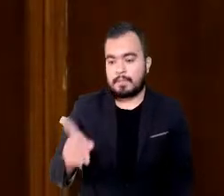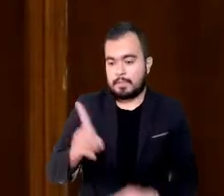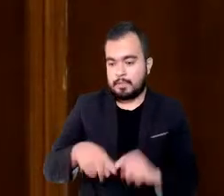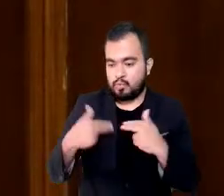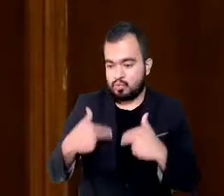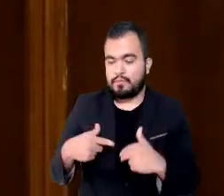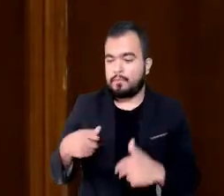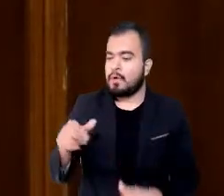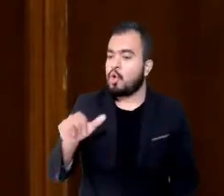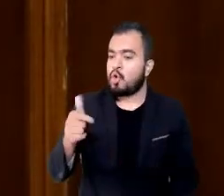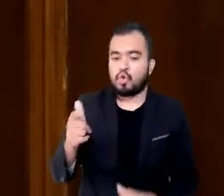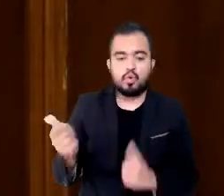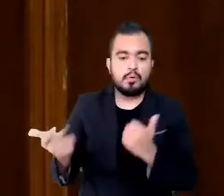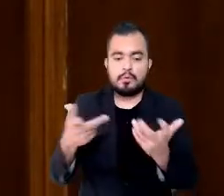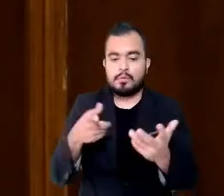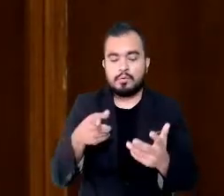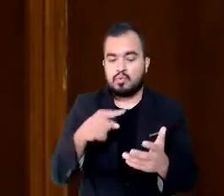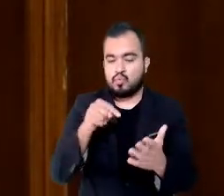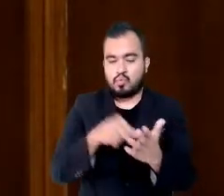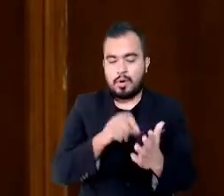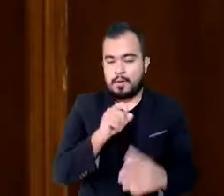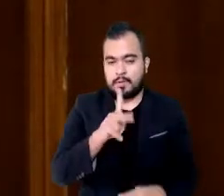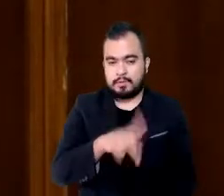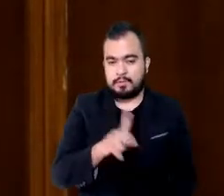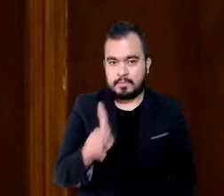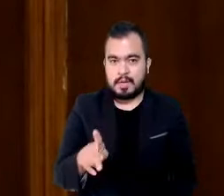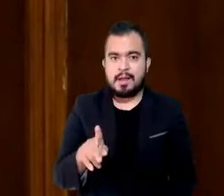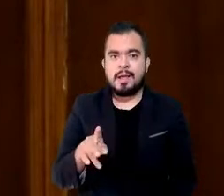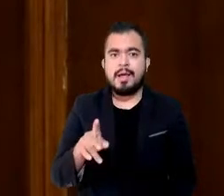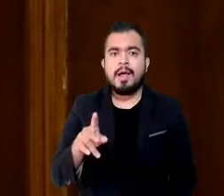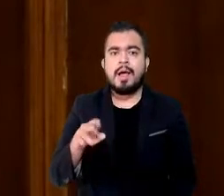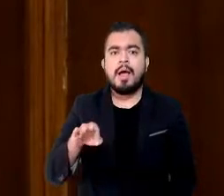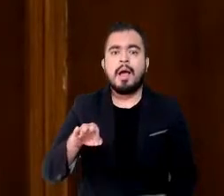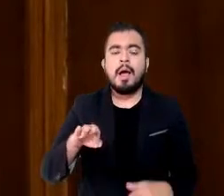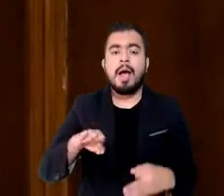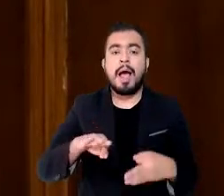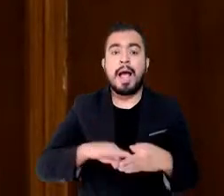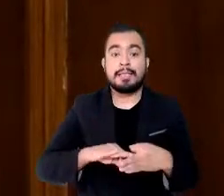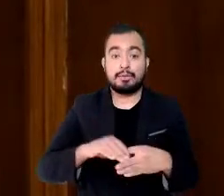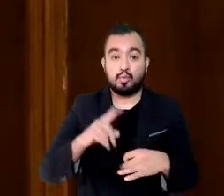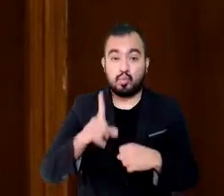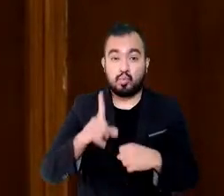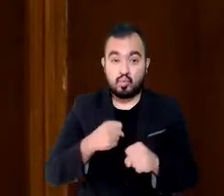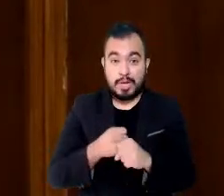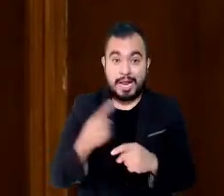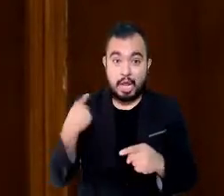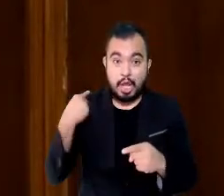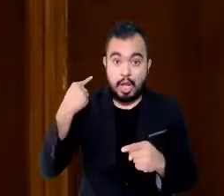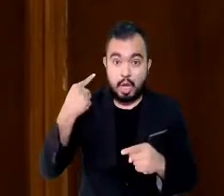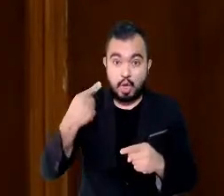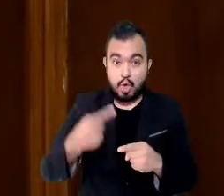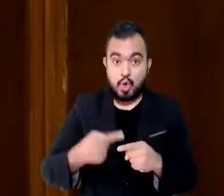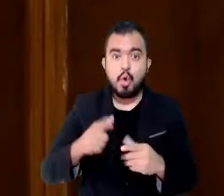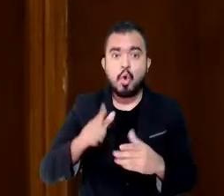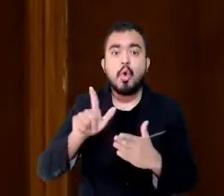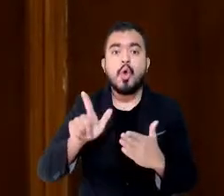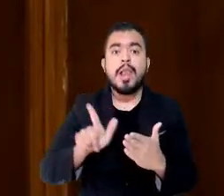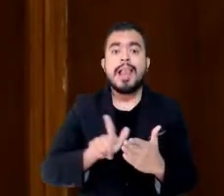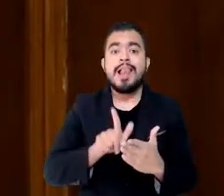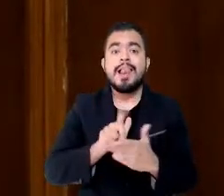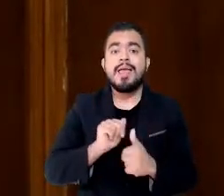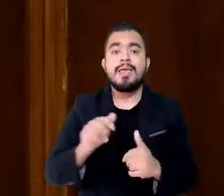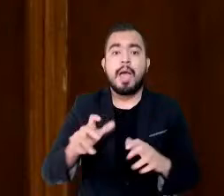lugar. A casi un año de la vigencia de la Ley de Cuerpos de Bomberos, los retos